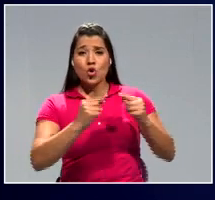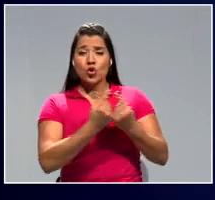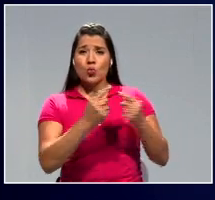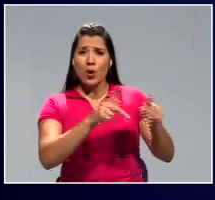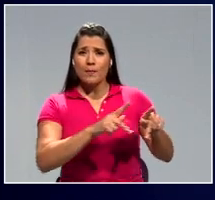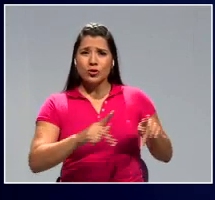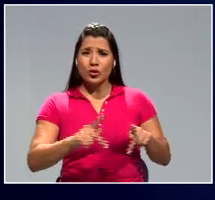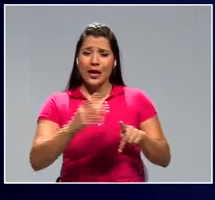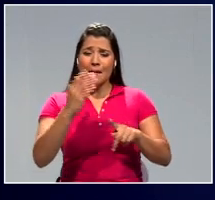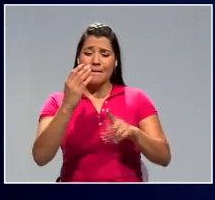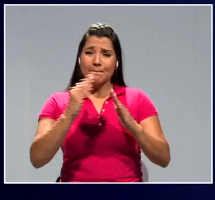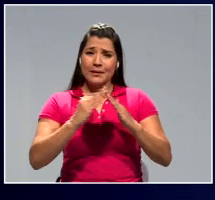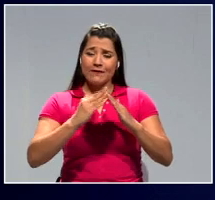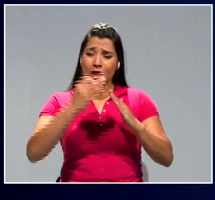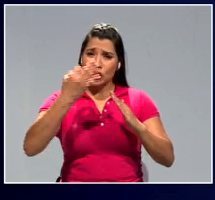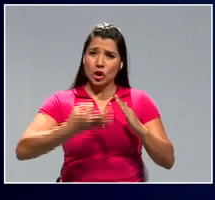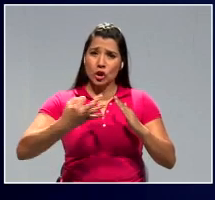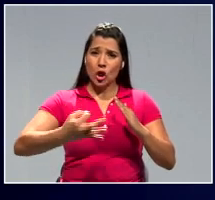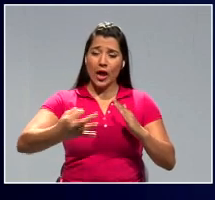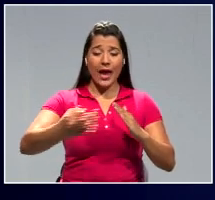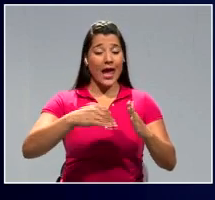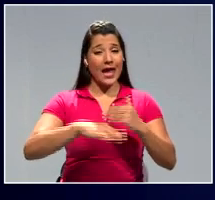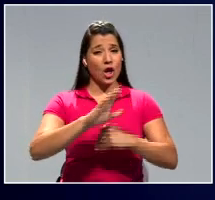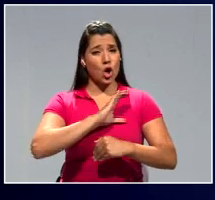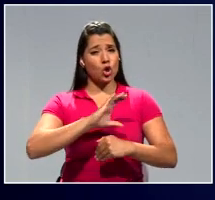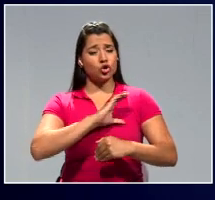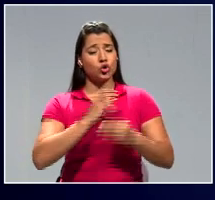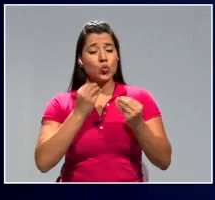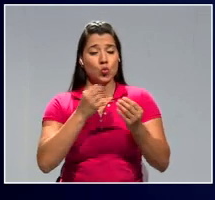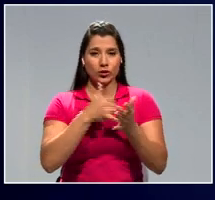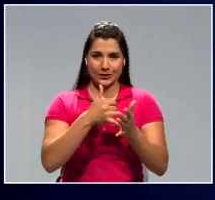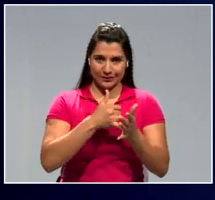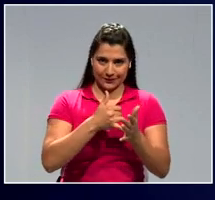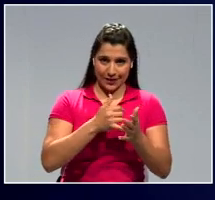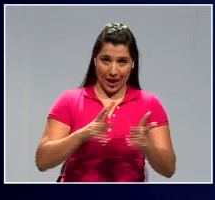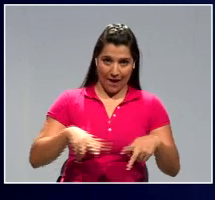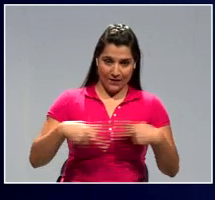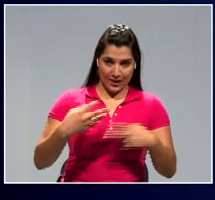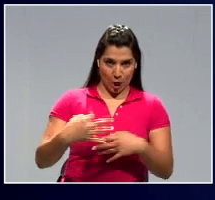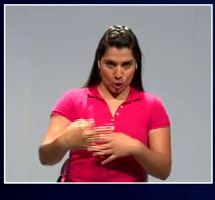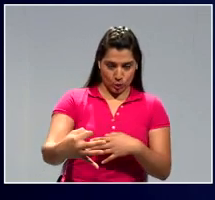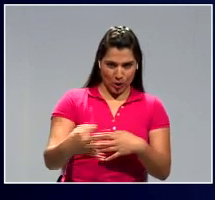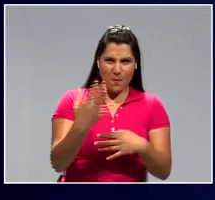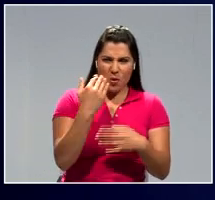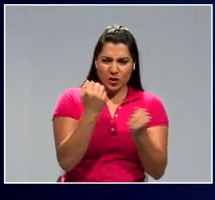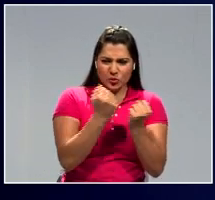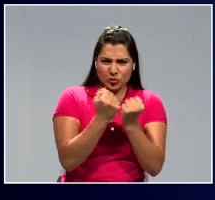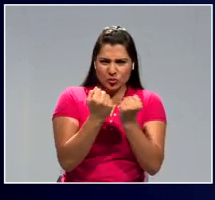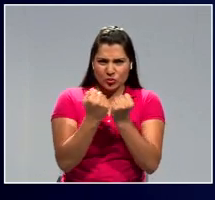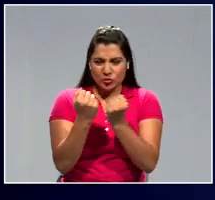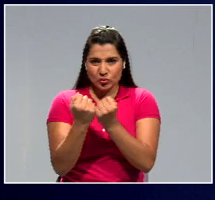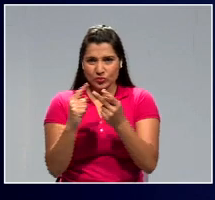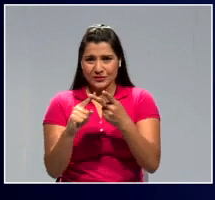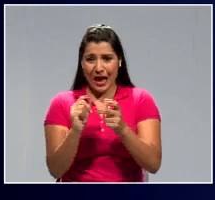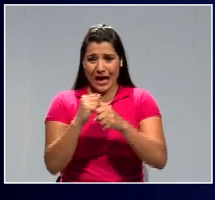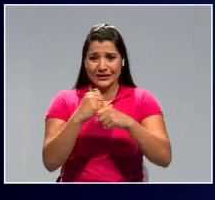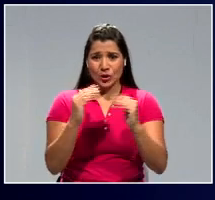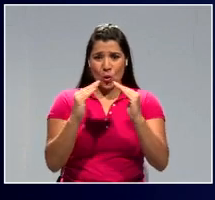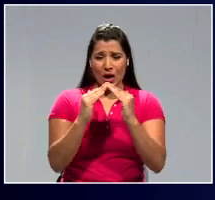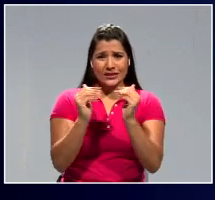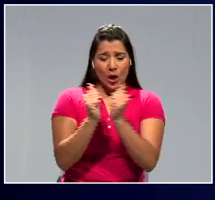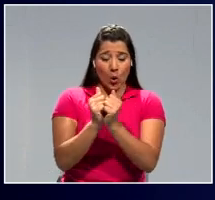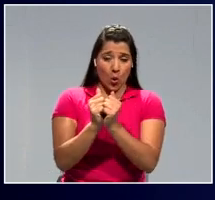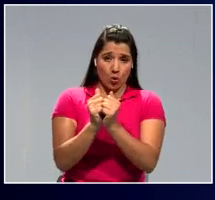en fragilísimas condiciones su vida cotidiana. Hacinados, construyendo sus casas con